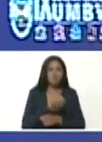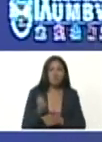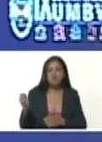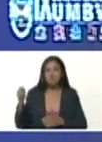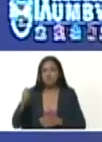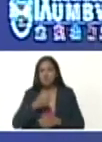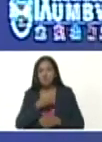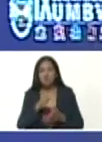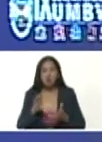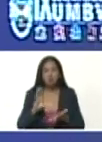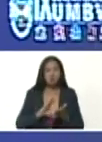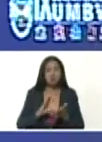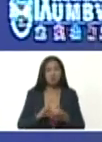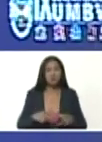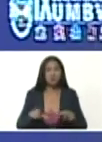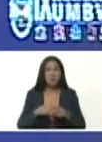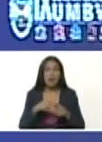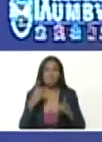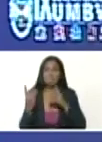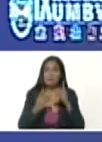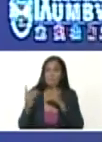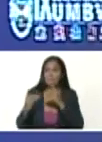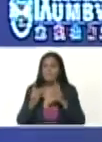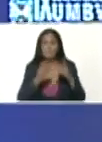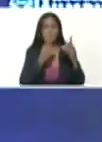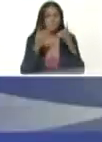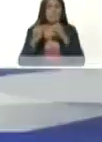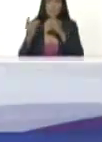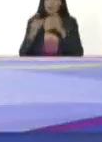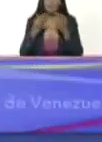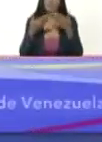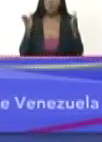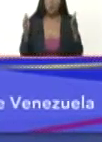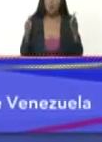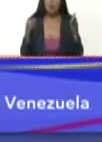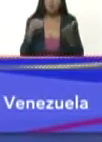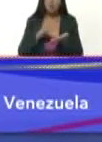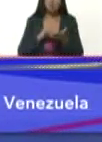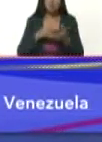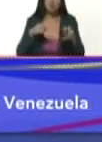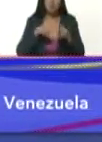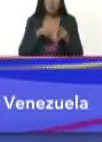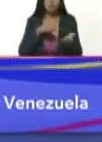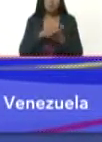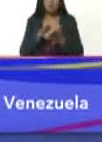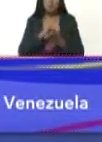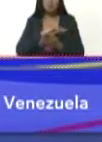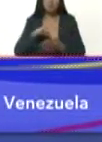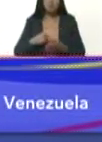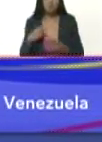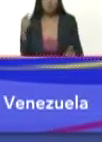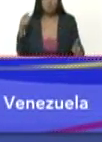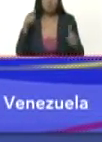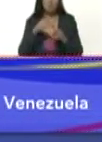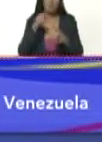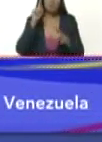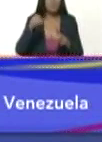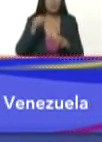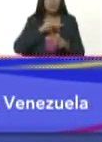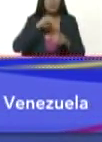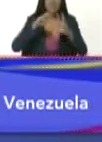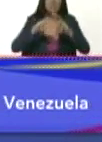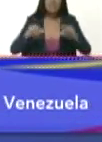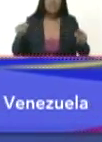en los centros de debate público las posiciones sobre lo que debería ser el destino de estas